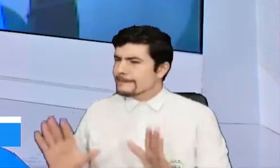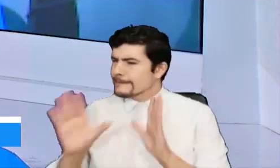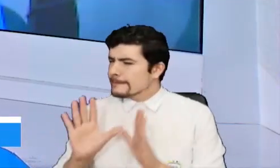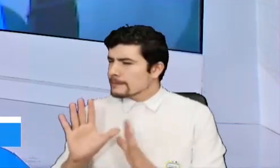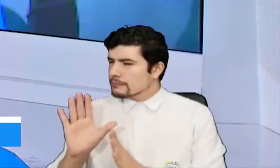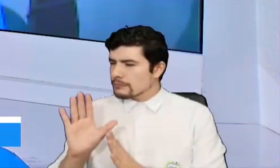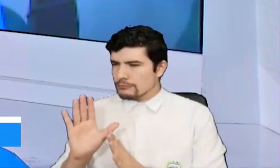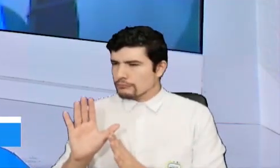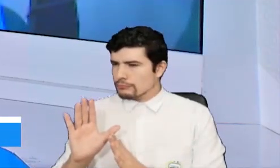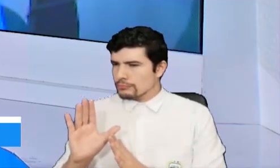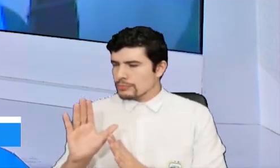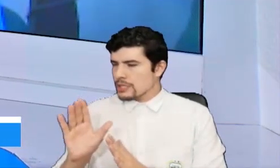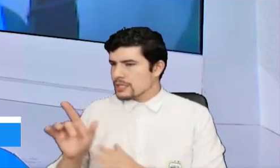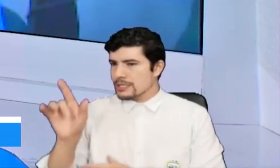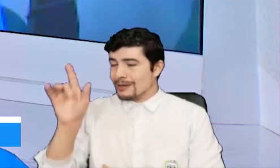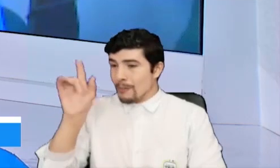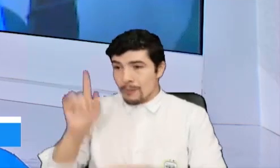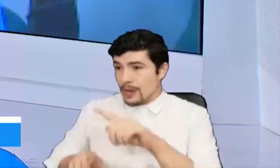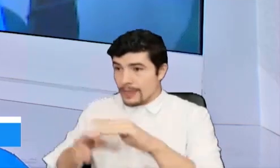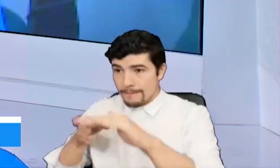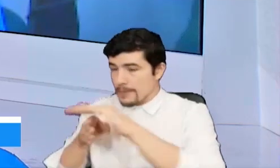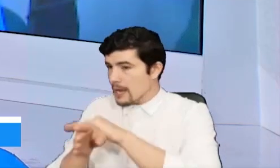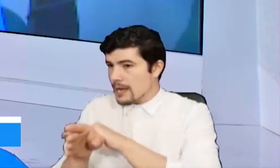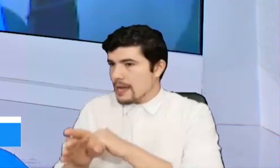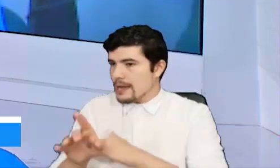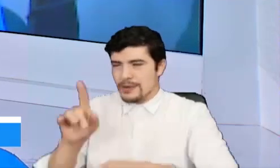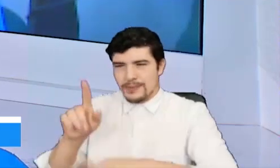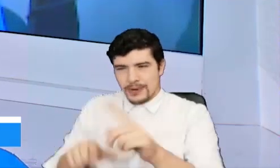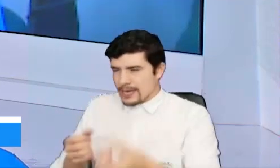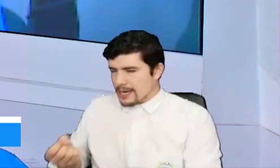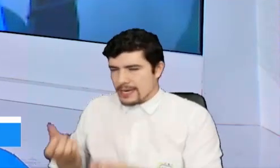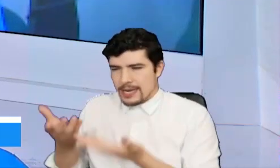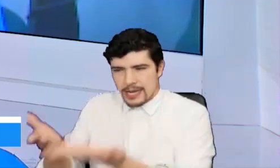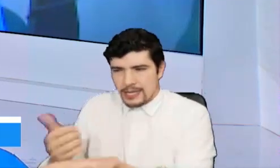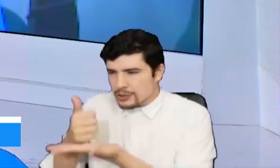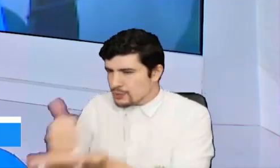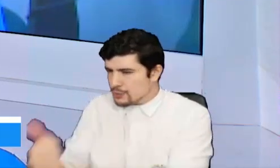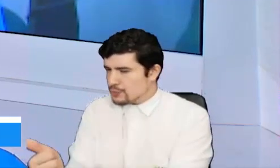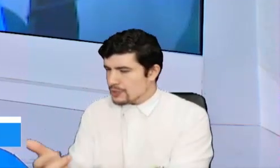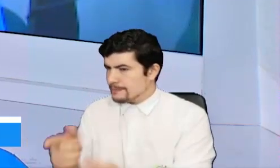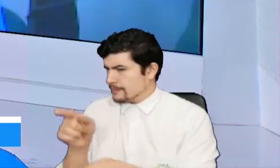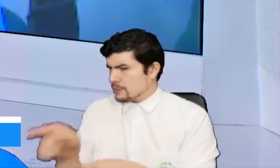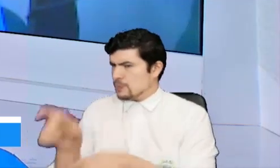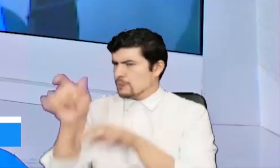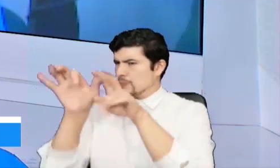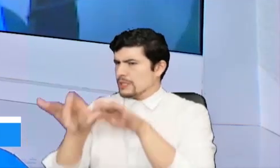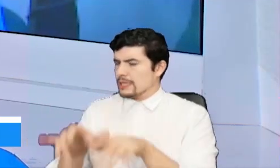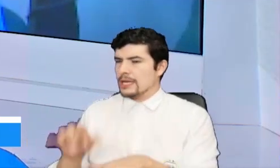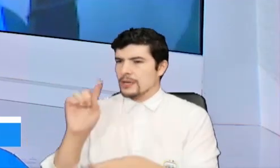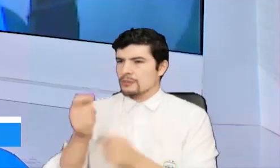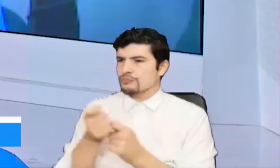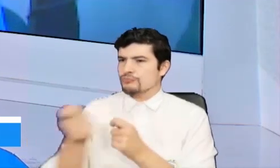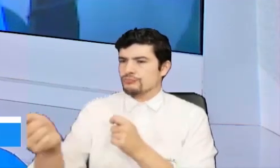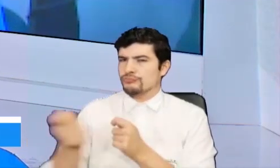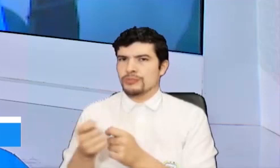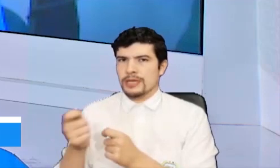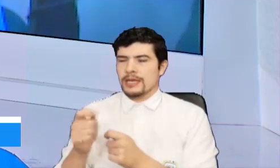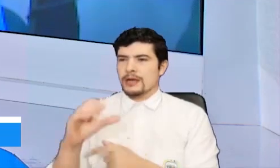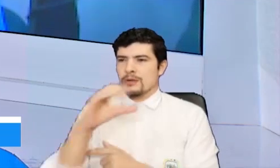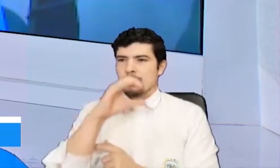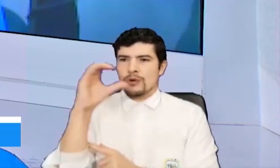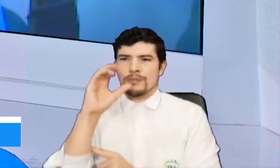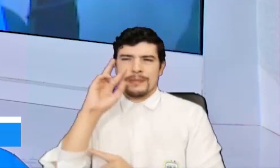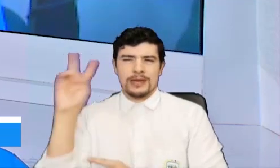le pueda brindar una ayuda a los migrantes para que puedan retornar a su país, ¿usted como secretario de Frontera sienten que están preparados allí en la zona